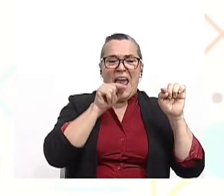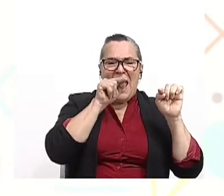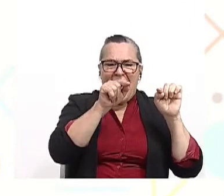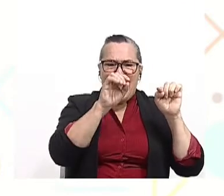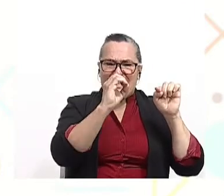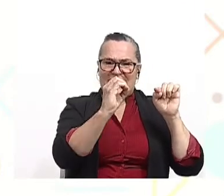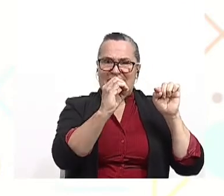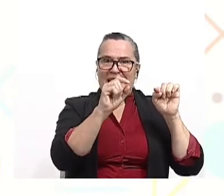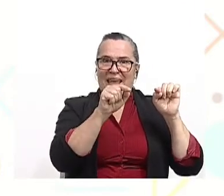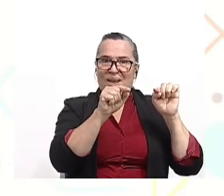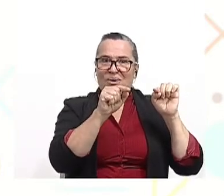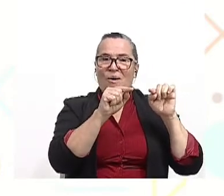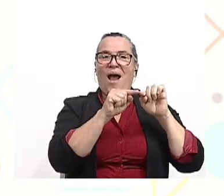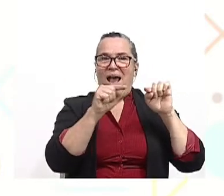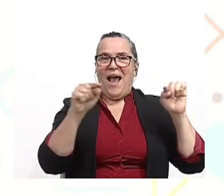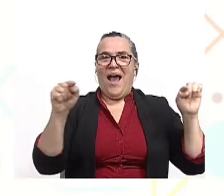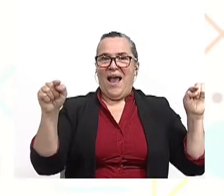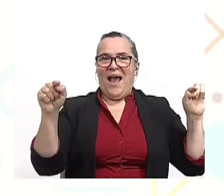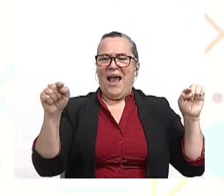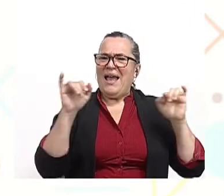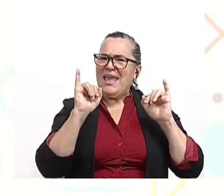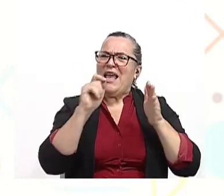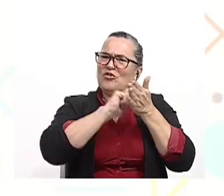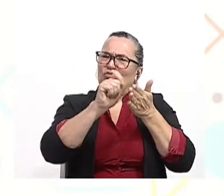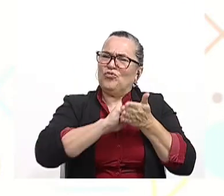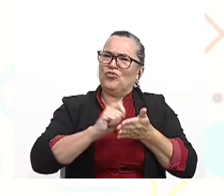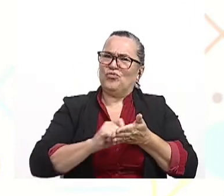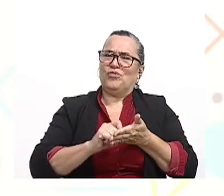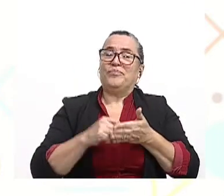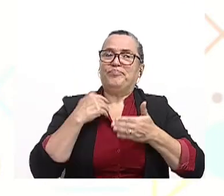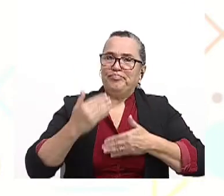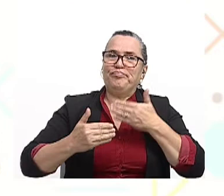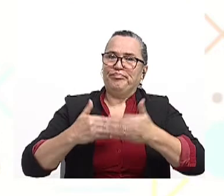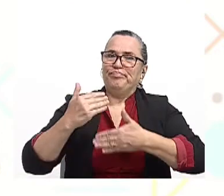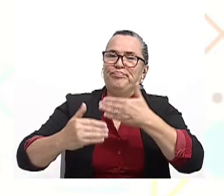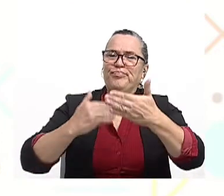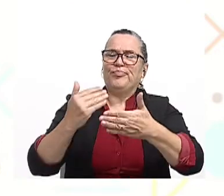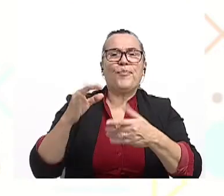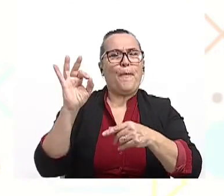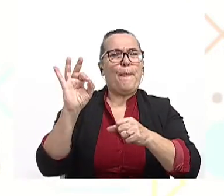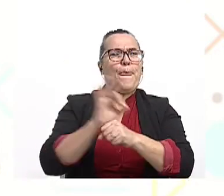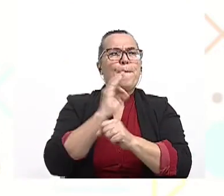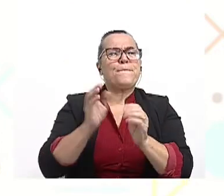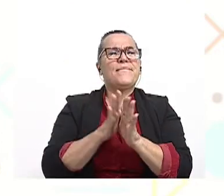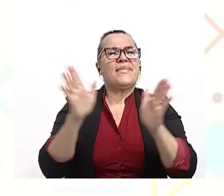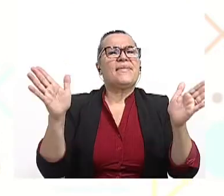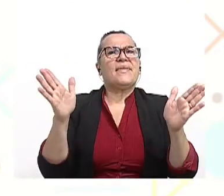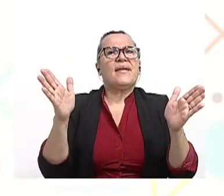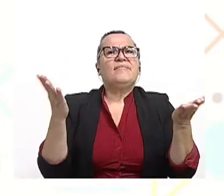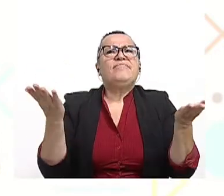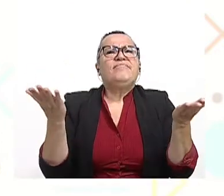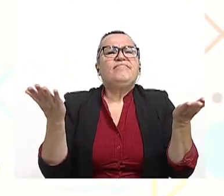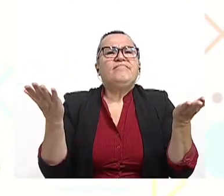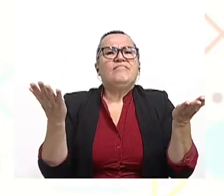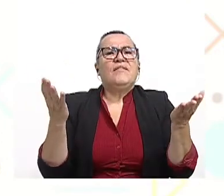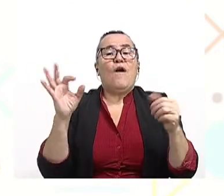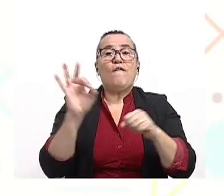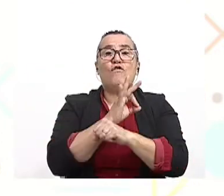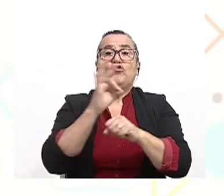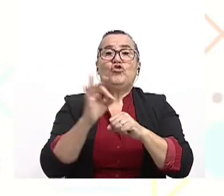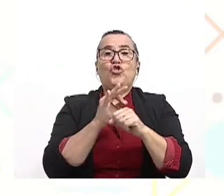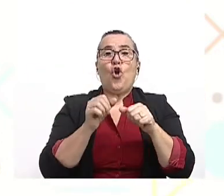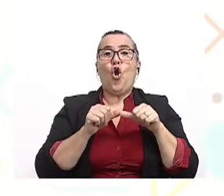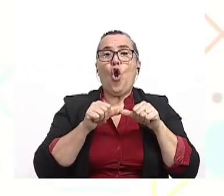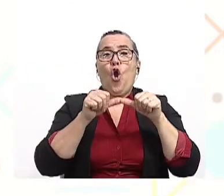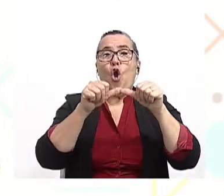que anotarlo. Y así sucesivamente. Entonces, ¿cuál es la forma general que va a tener una función